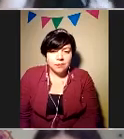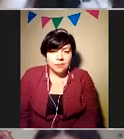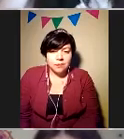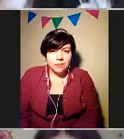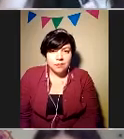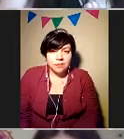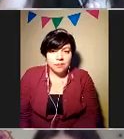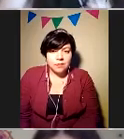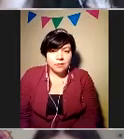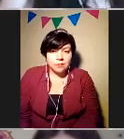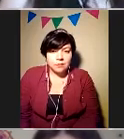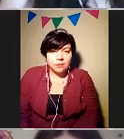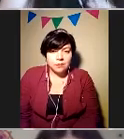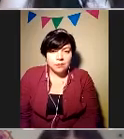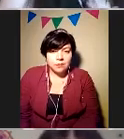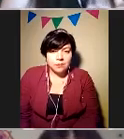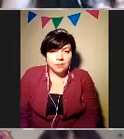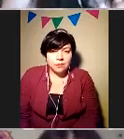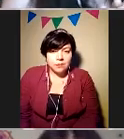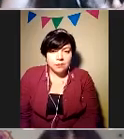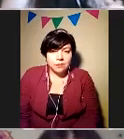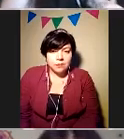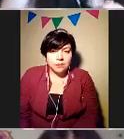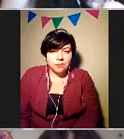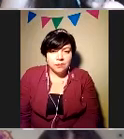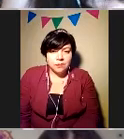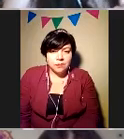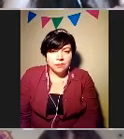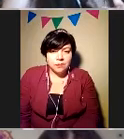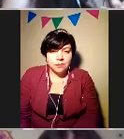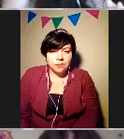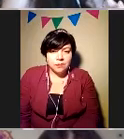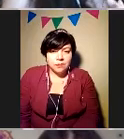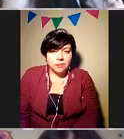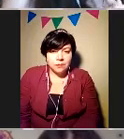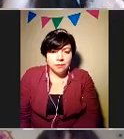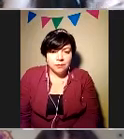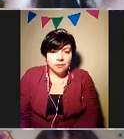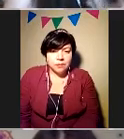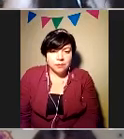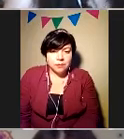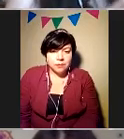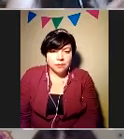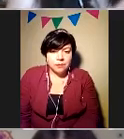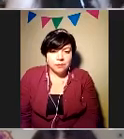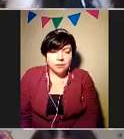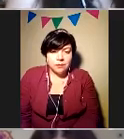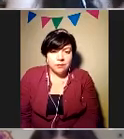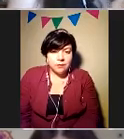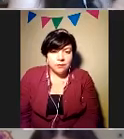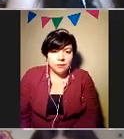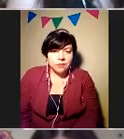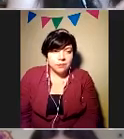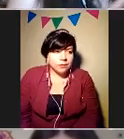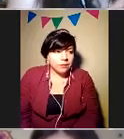Machines, que es una película hindú, es un documental que nos lleva al día a día de un grupo de trabajadores de una